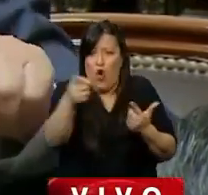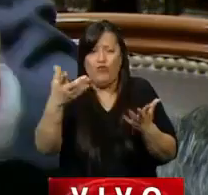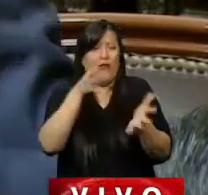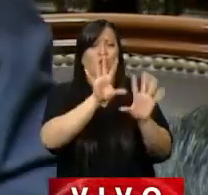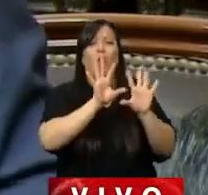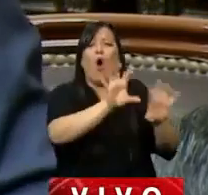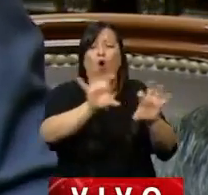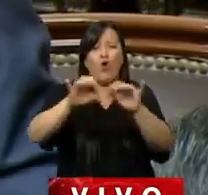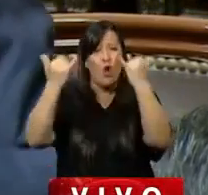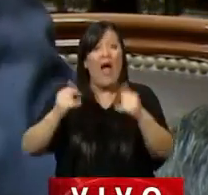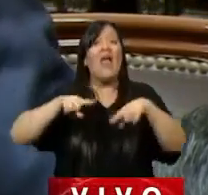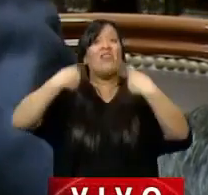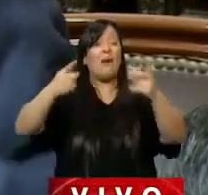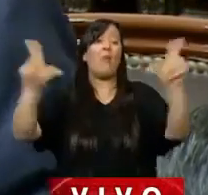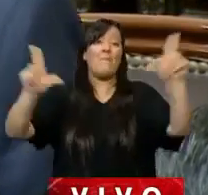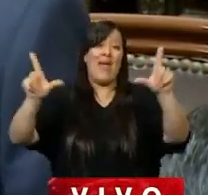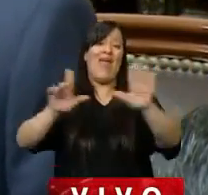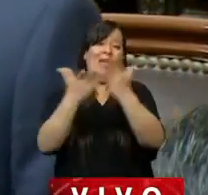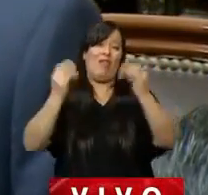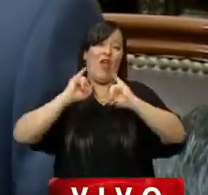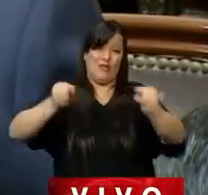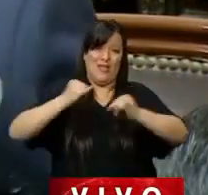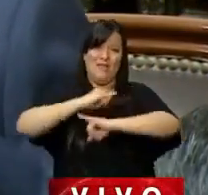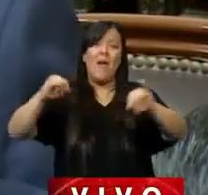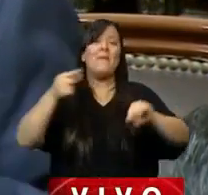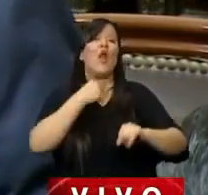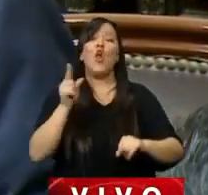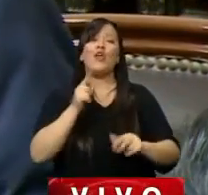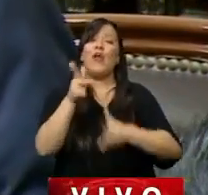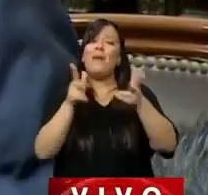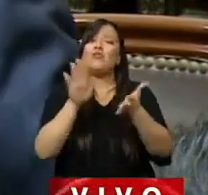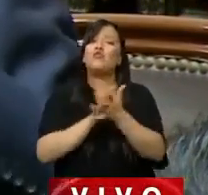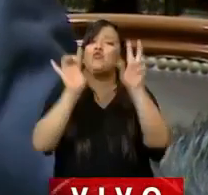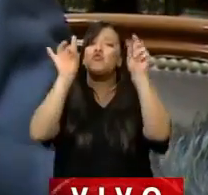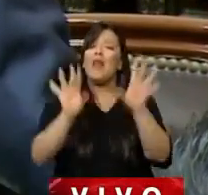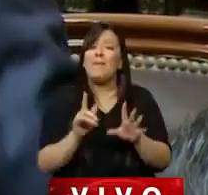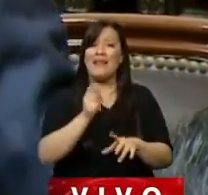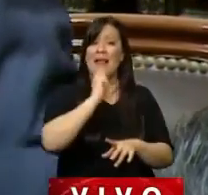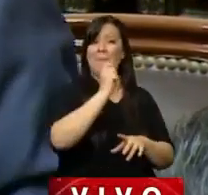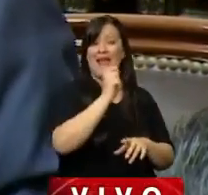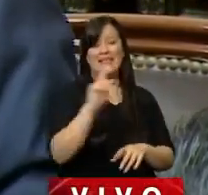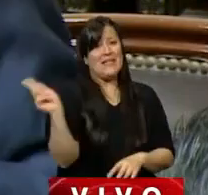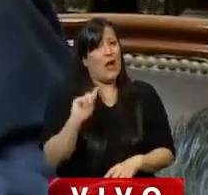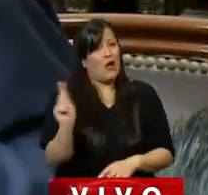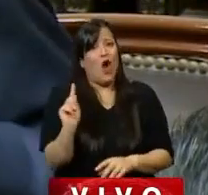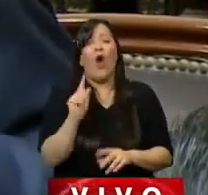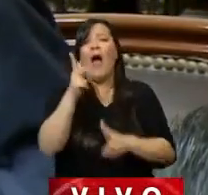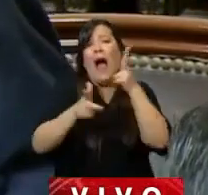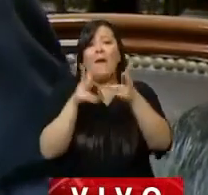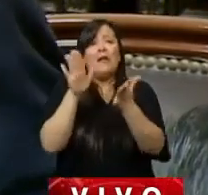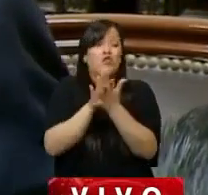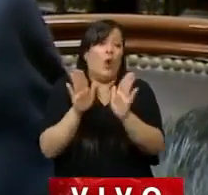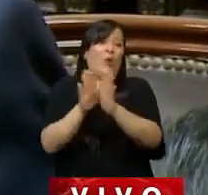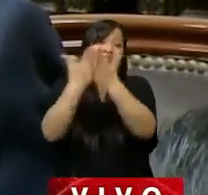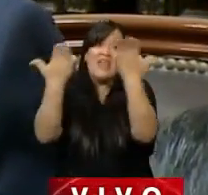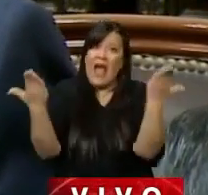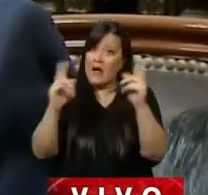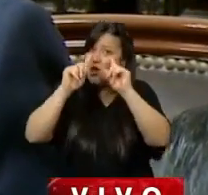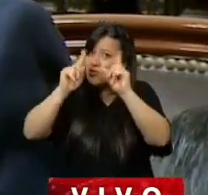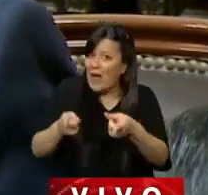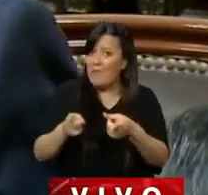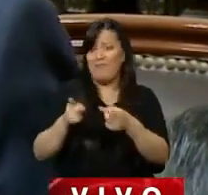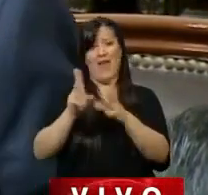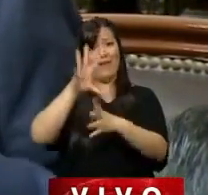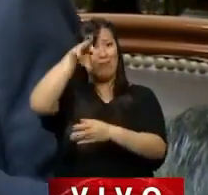expresa después mediáticamente, pero no quiero generalizar en la prensa, quiero hablar de determinadas líneas editoriales que tienen que ver con esos